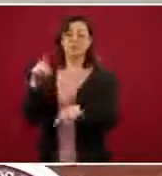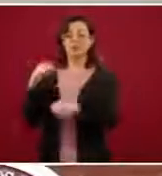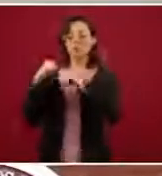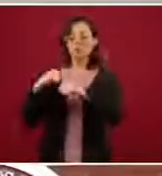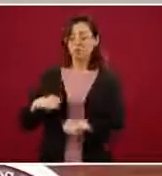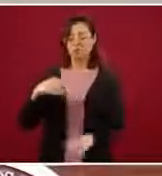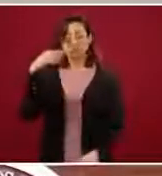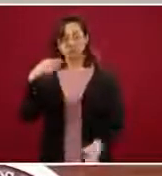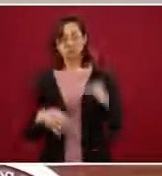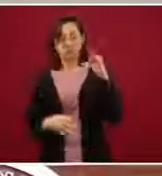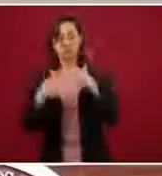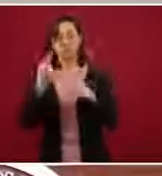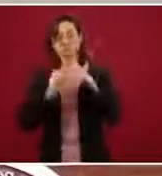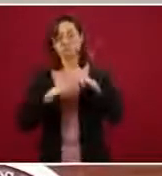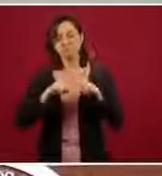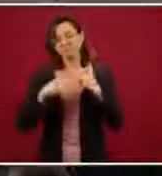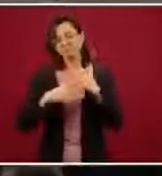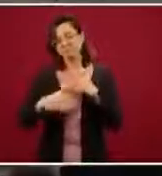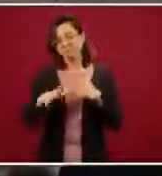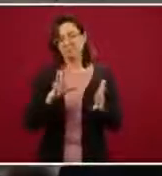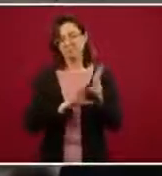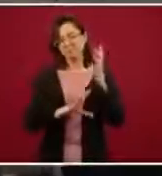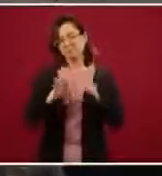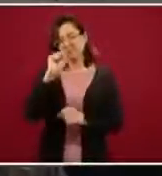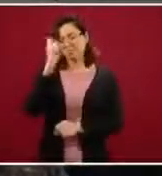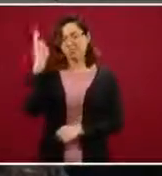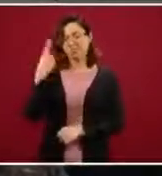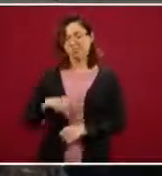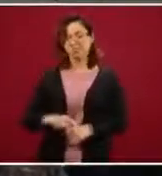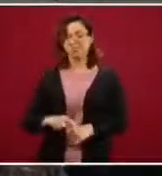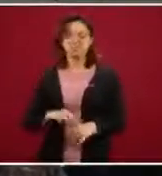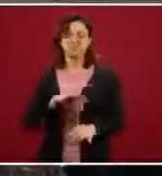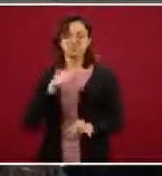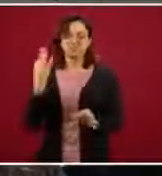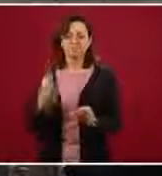juzgados en términos de lo que establece nuestra Constitución. ¿Es cuánto?